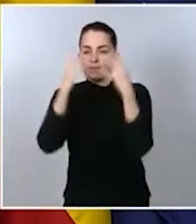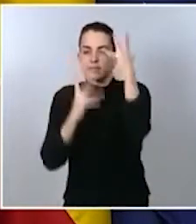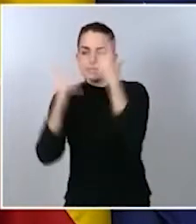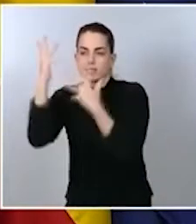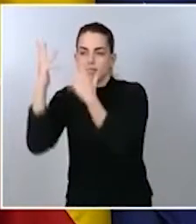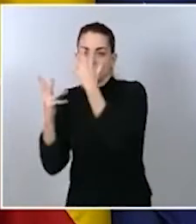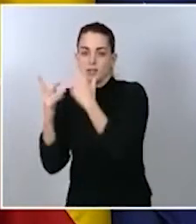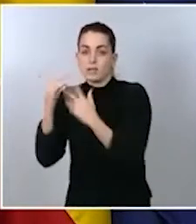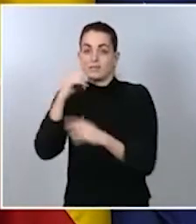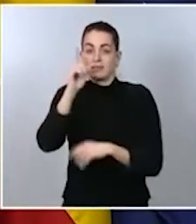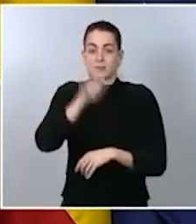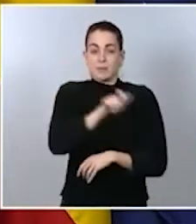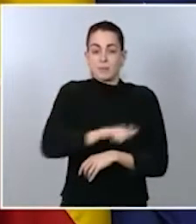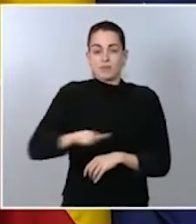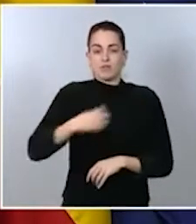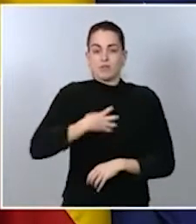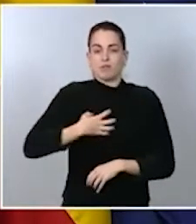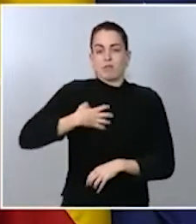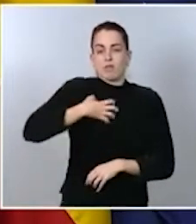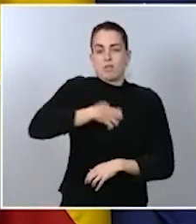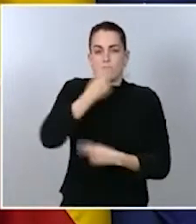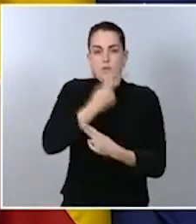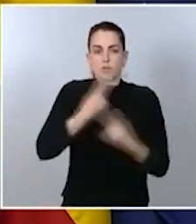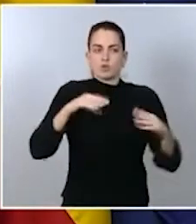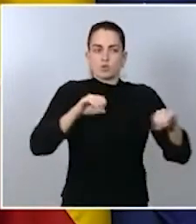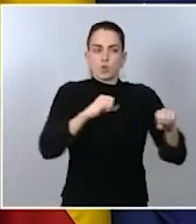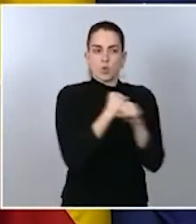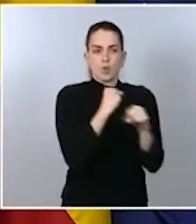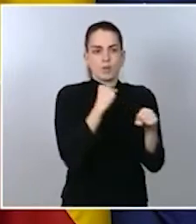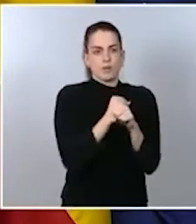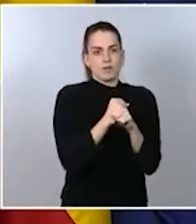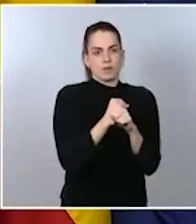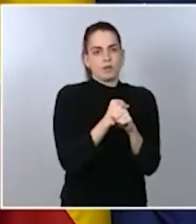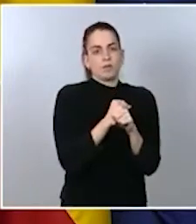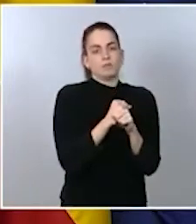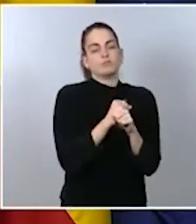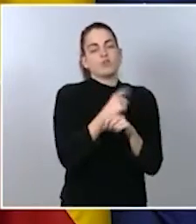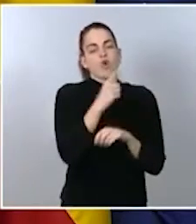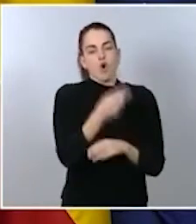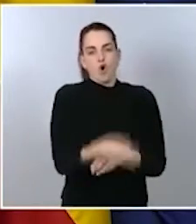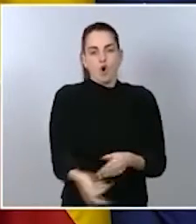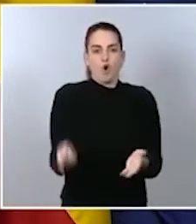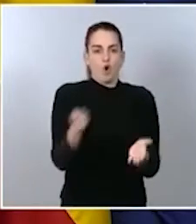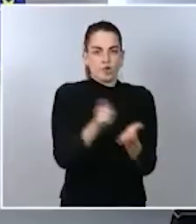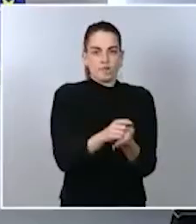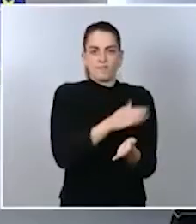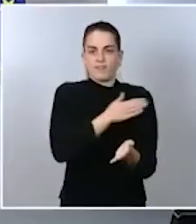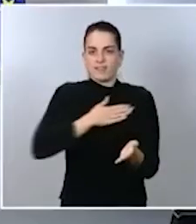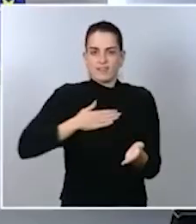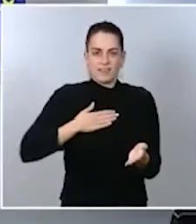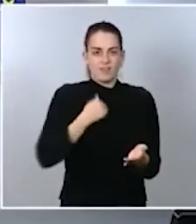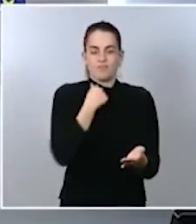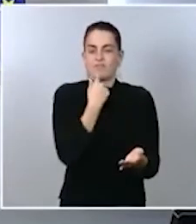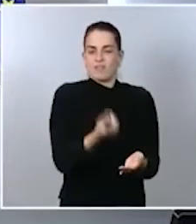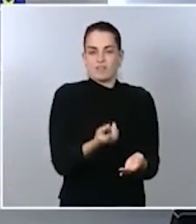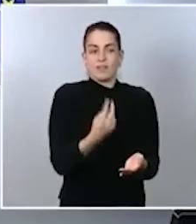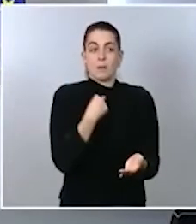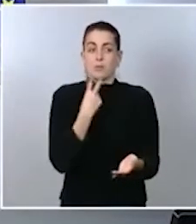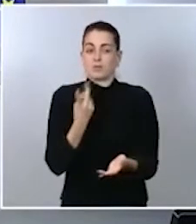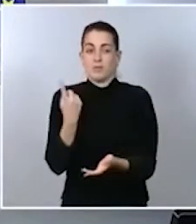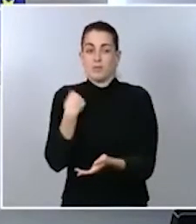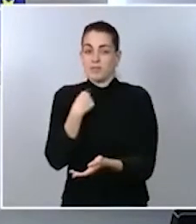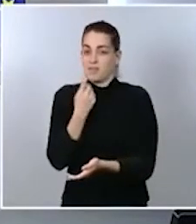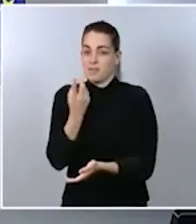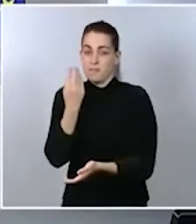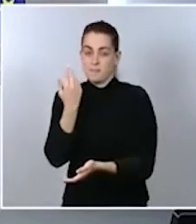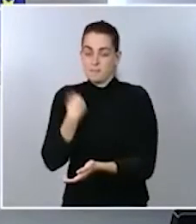de funcionarios públicos a los que una vez más como ha hecho la ministra portavoz queremos agradecer y felicitar por su